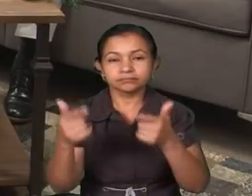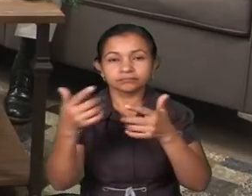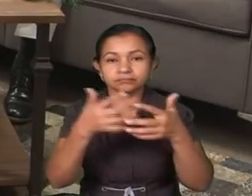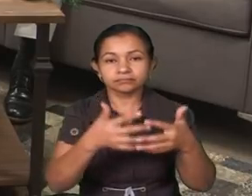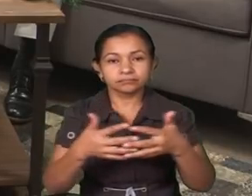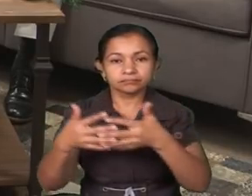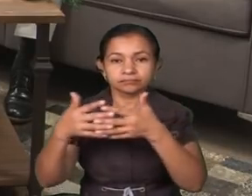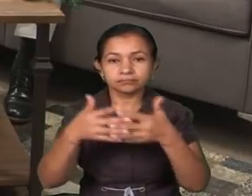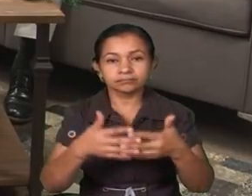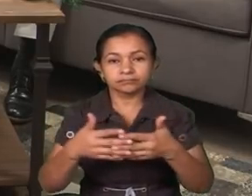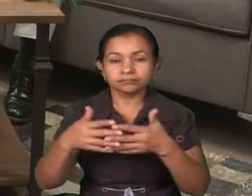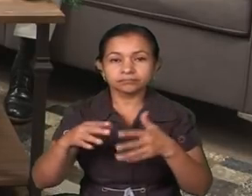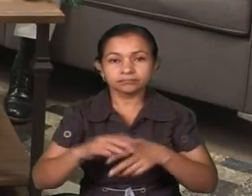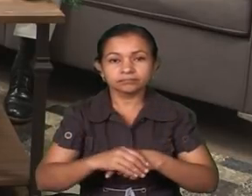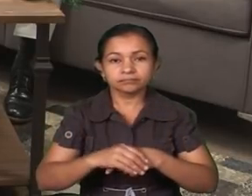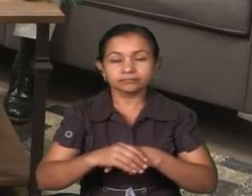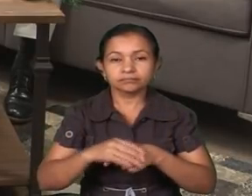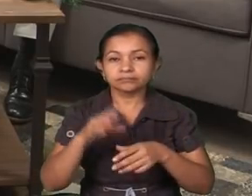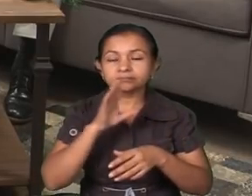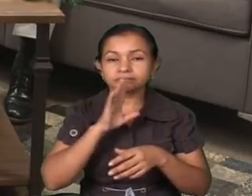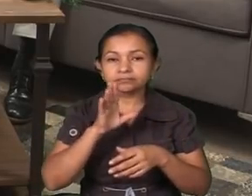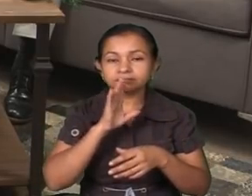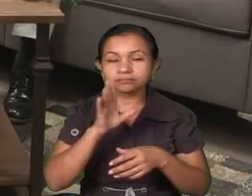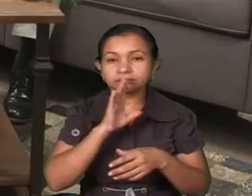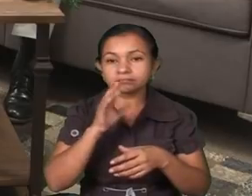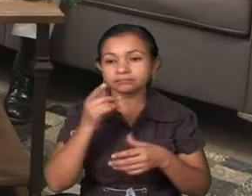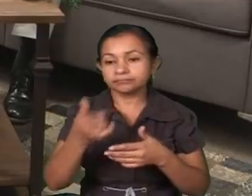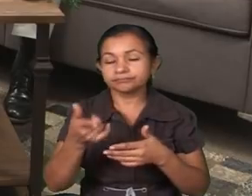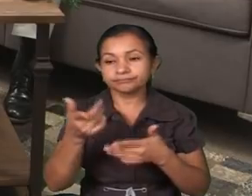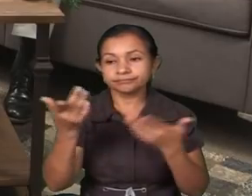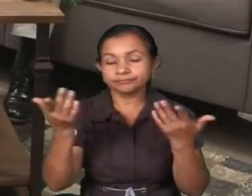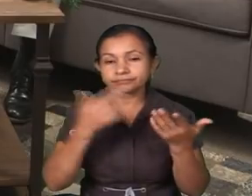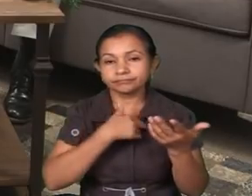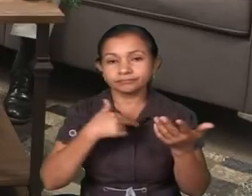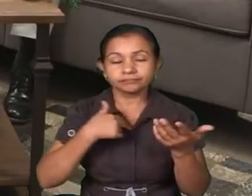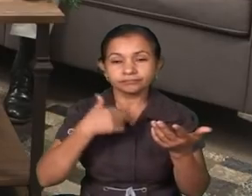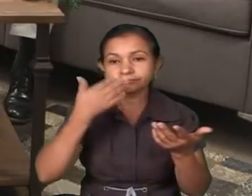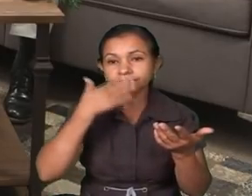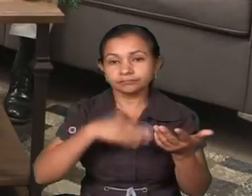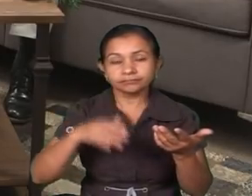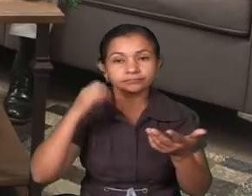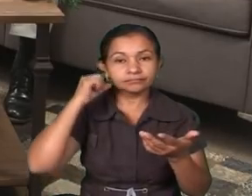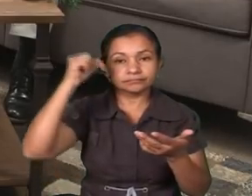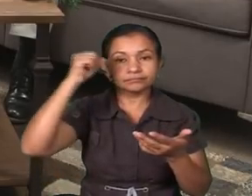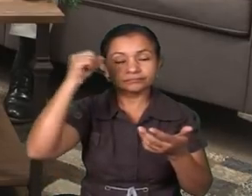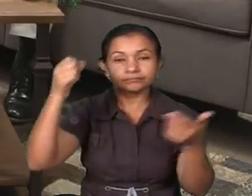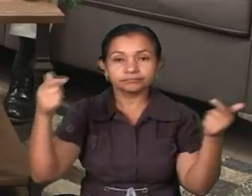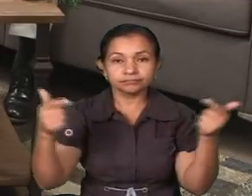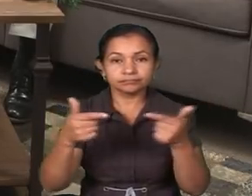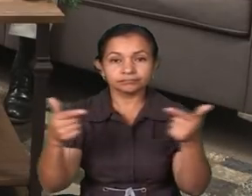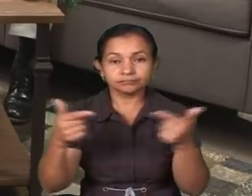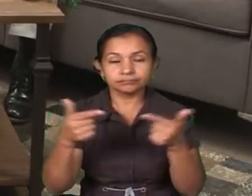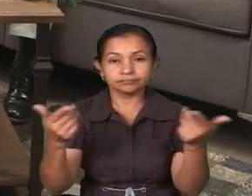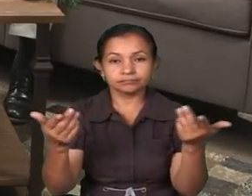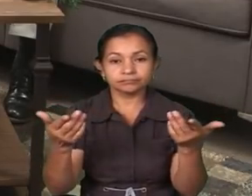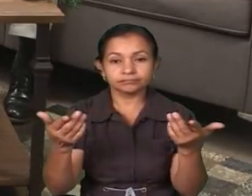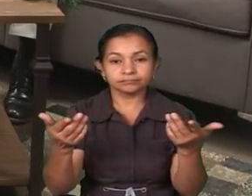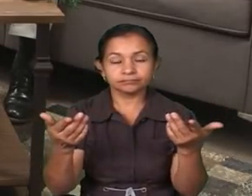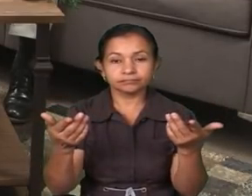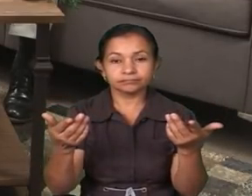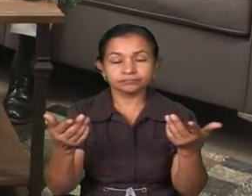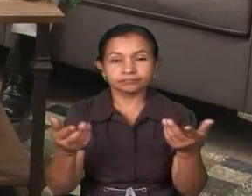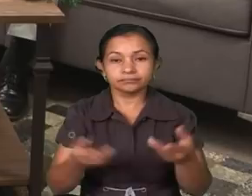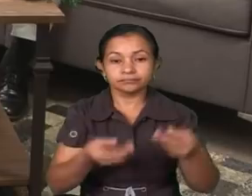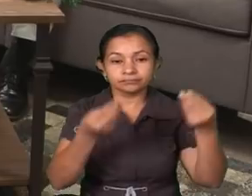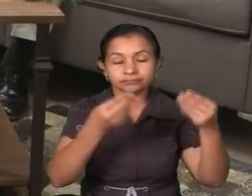Unidos. Y en las negociaciones lo derrotamos. Ganamos la guerra. Aunque perdimos la